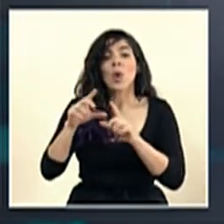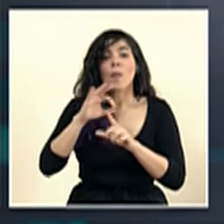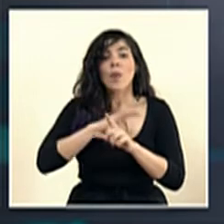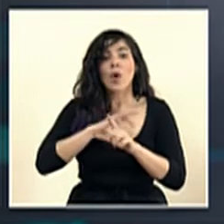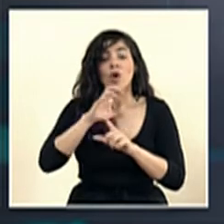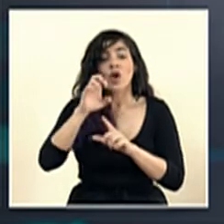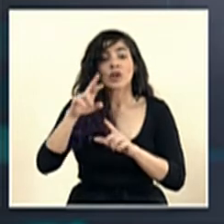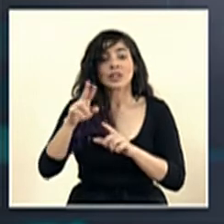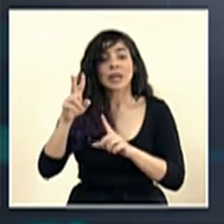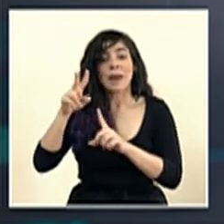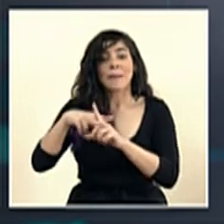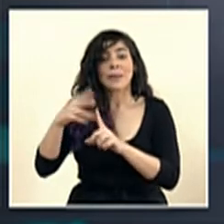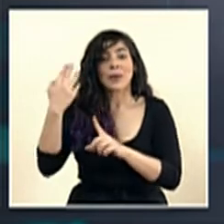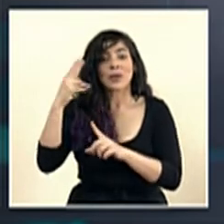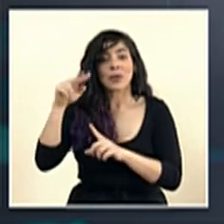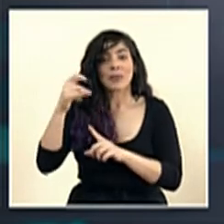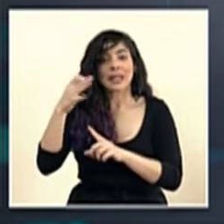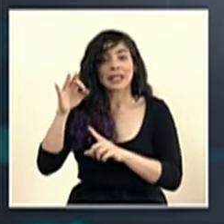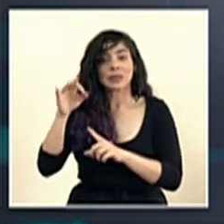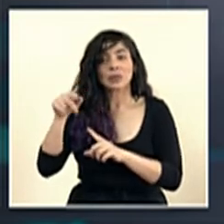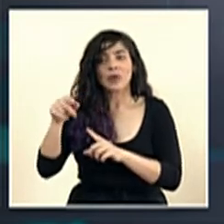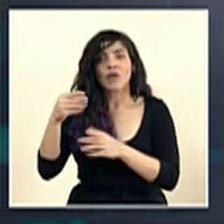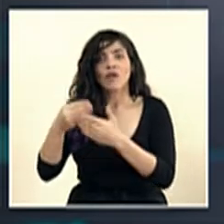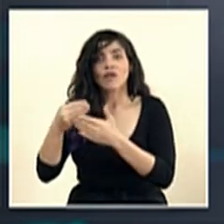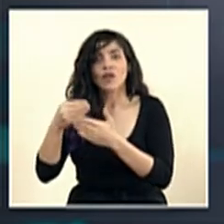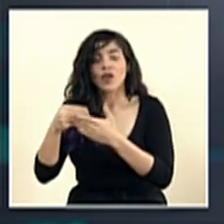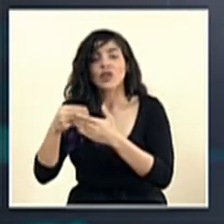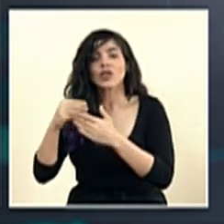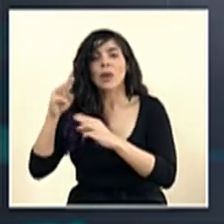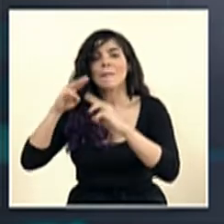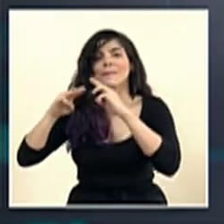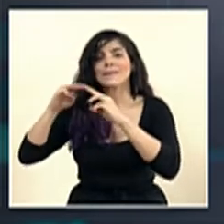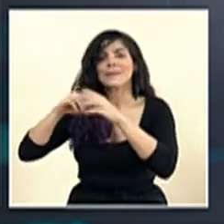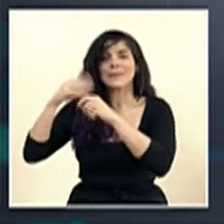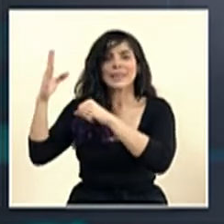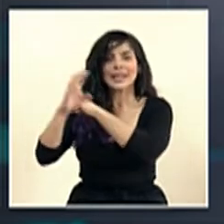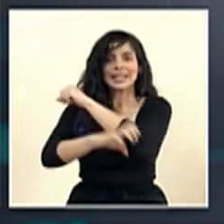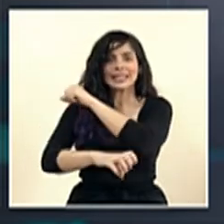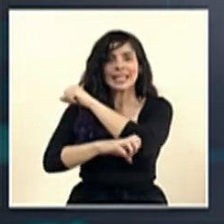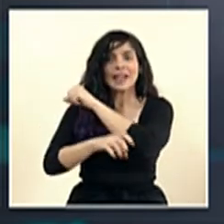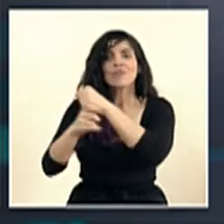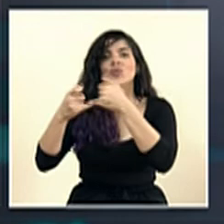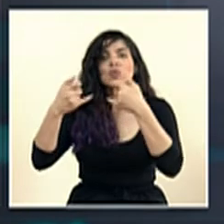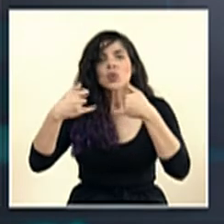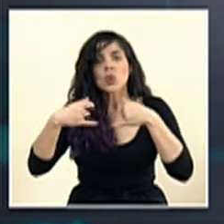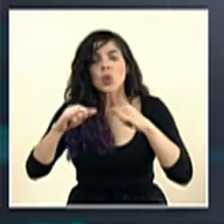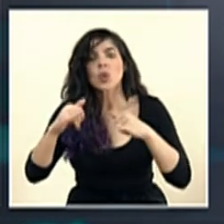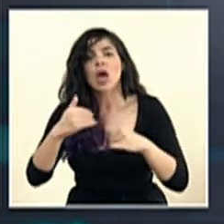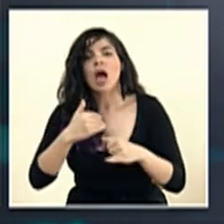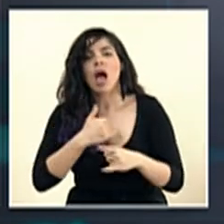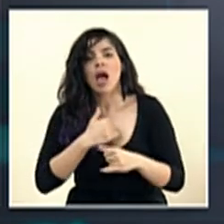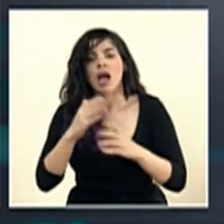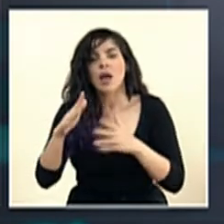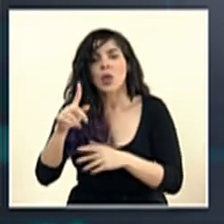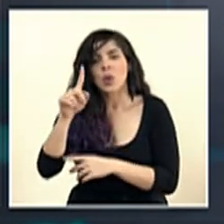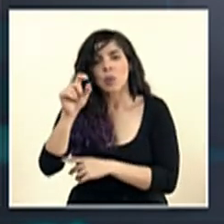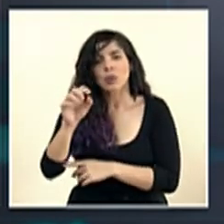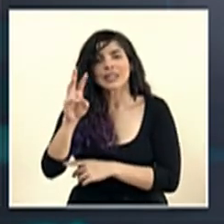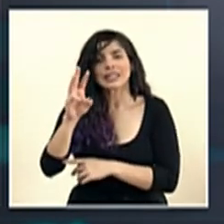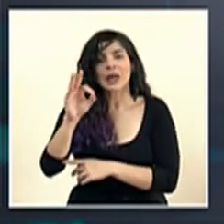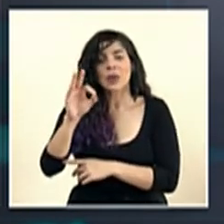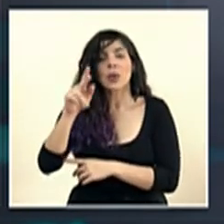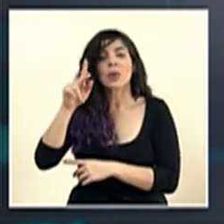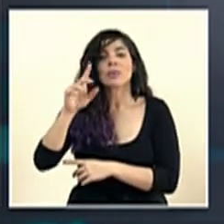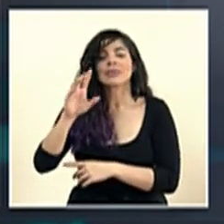en el 2019 en mercados extranjeros y todavía tenemos un 1.61 del PIB